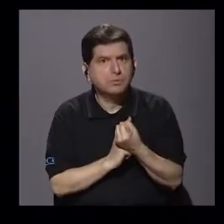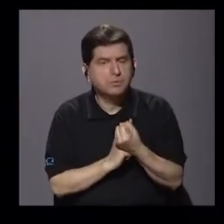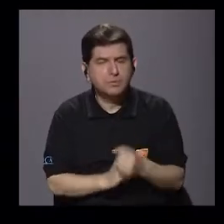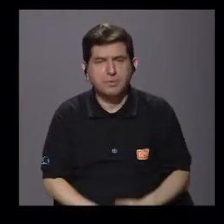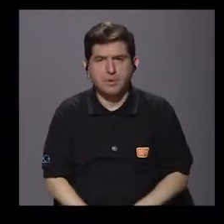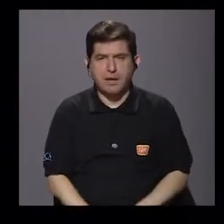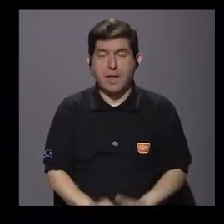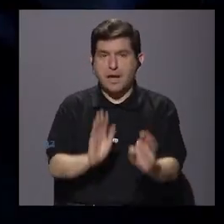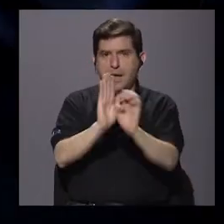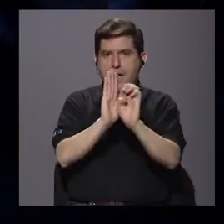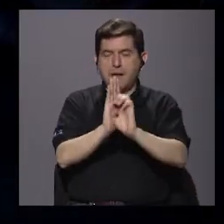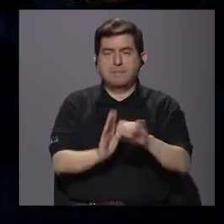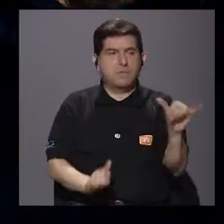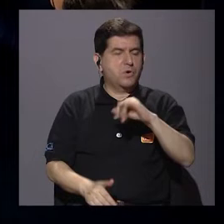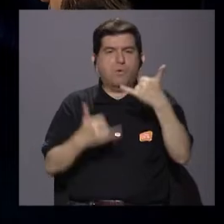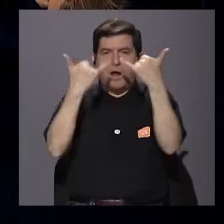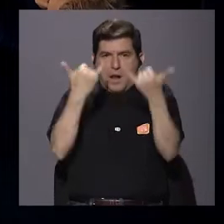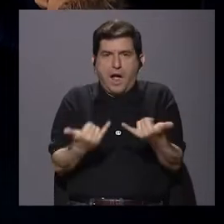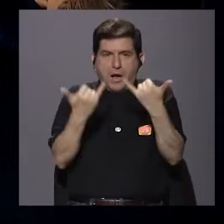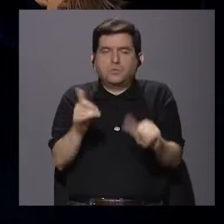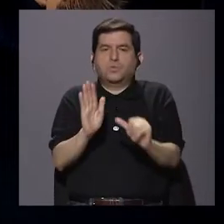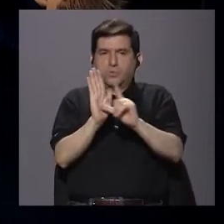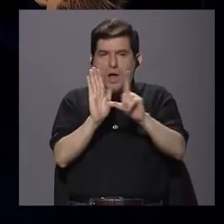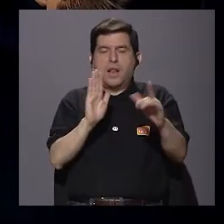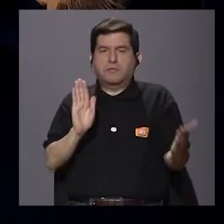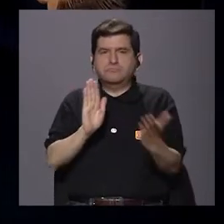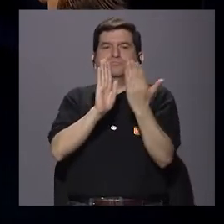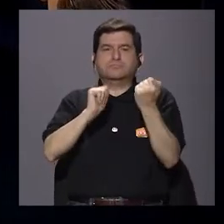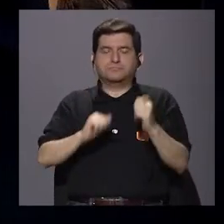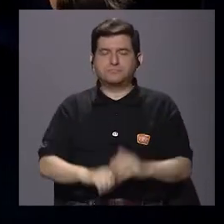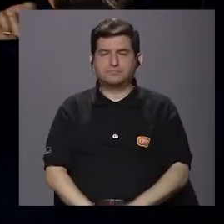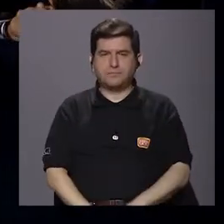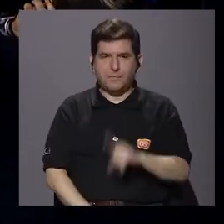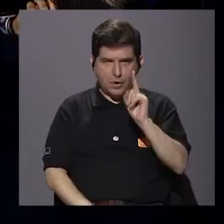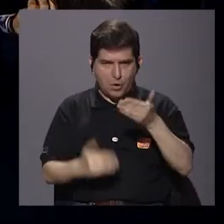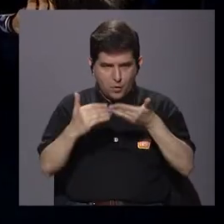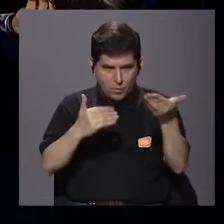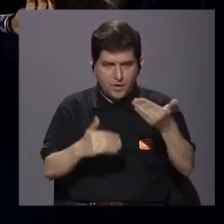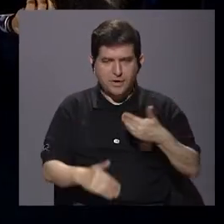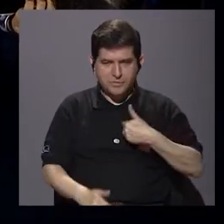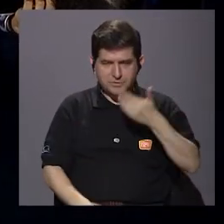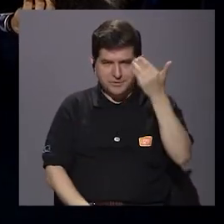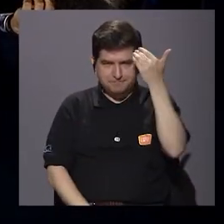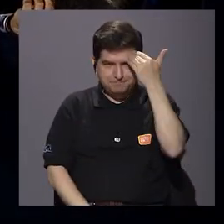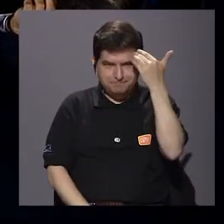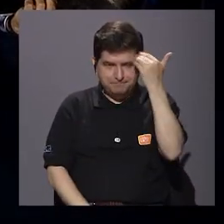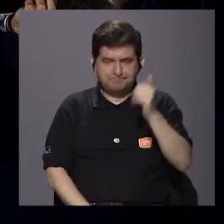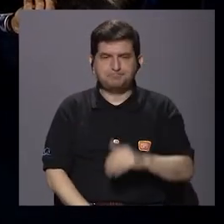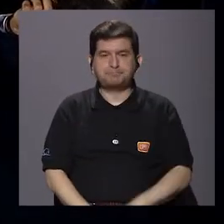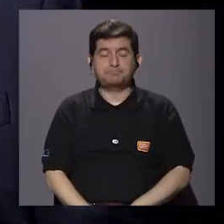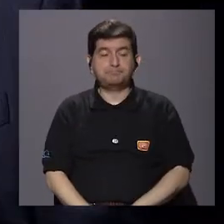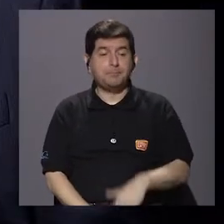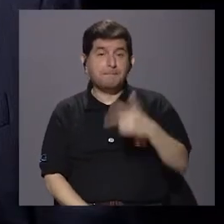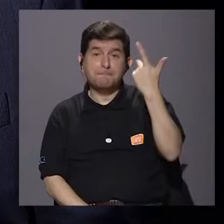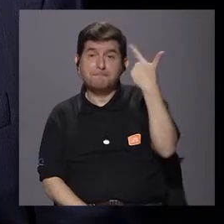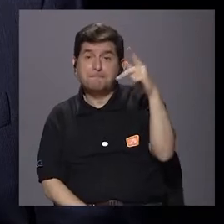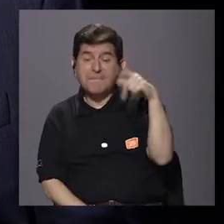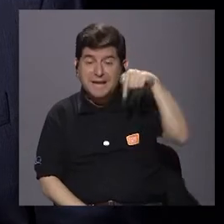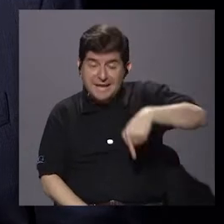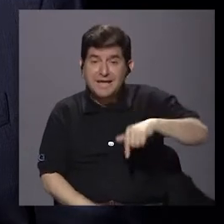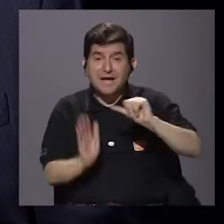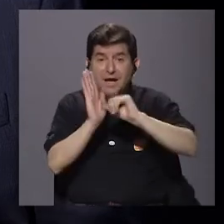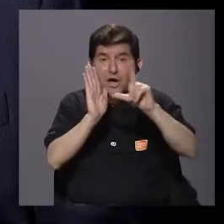difíciles como los de esta asamblea una cosa así hay que tener en cuenta el peligro de esta asamblea